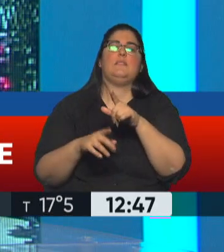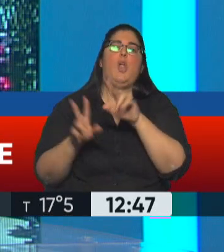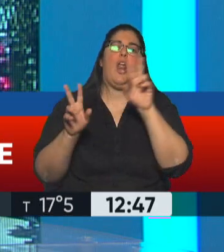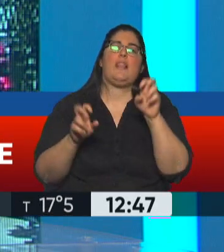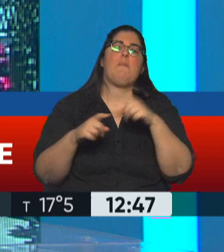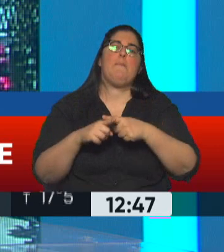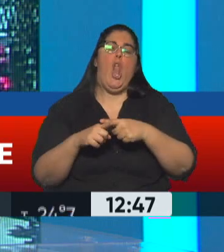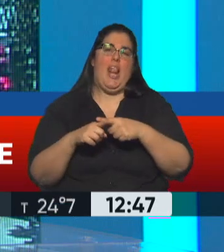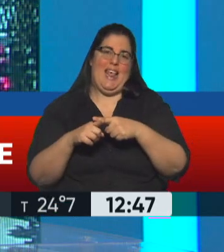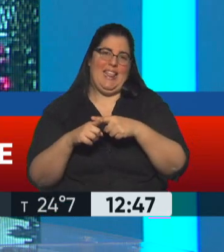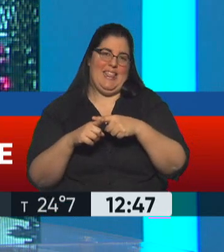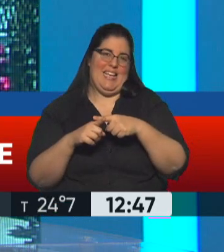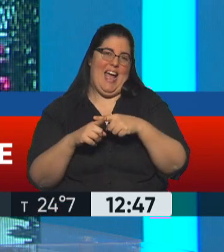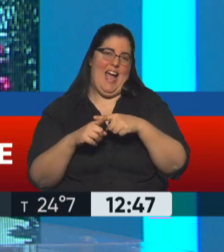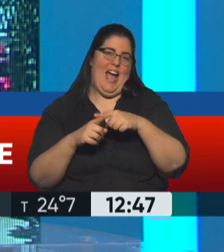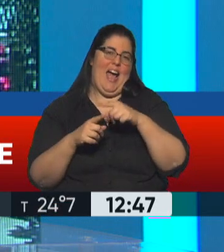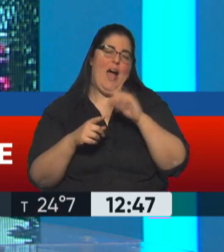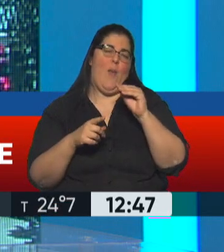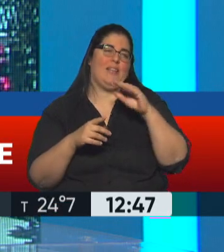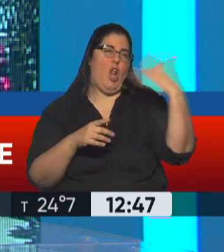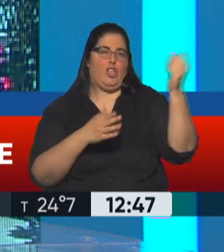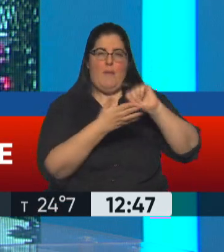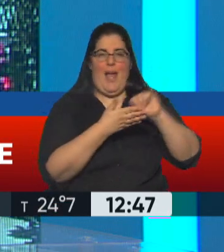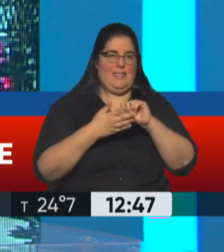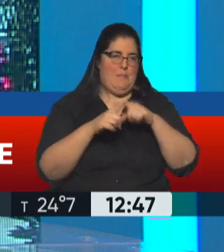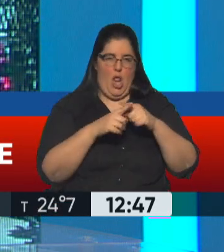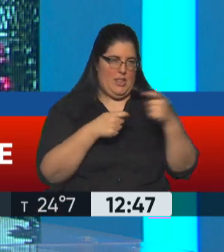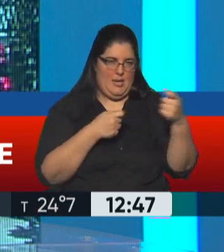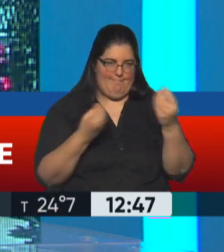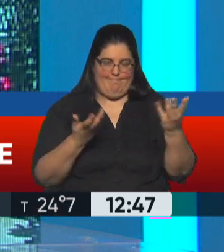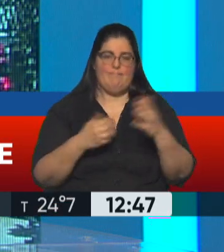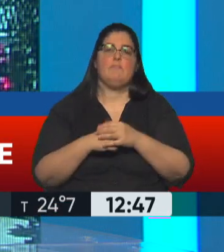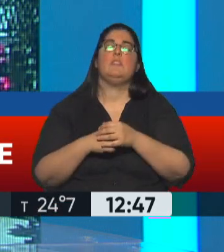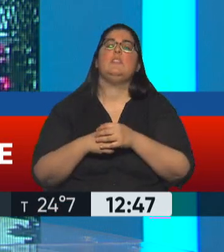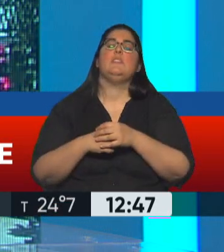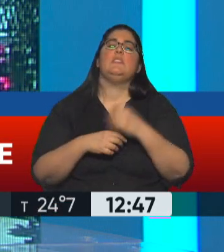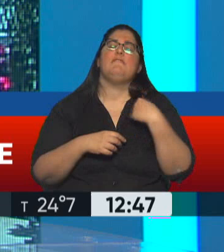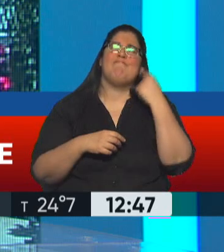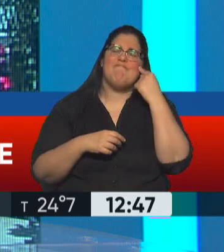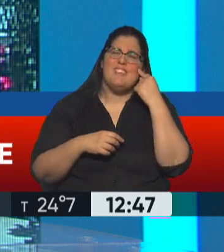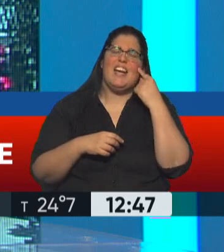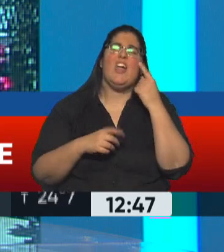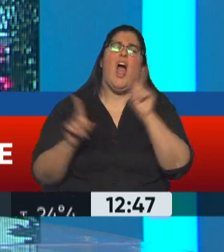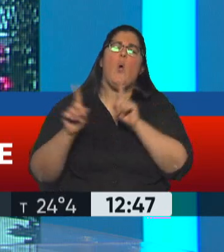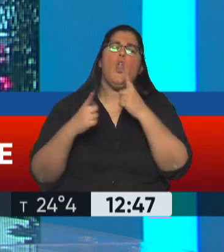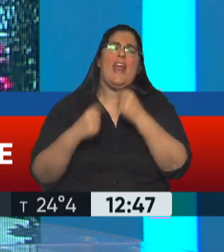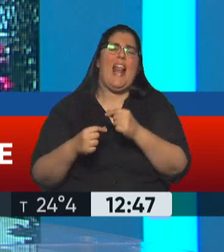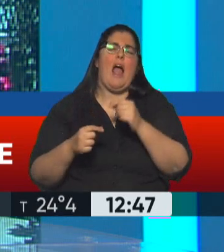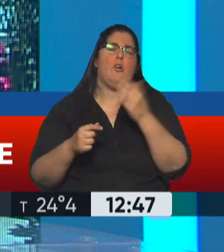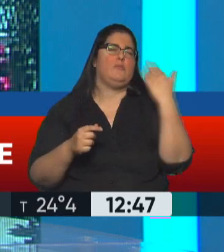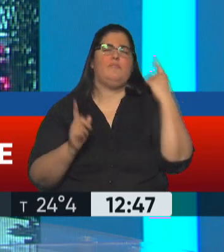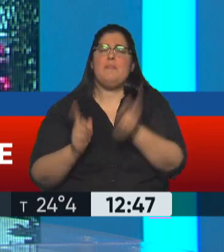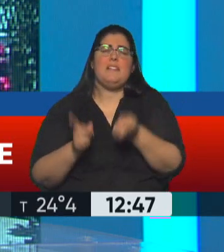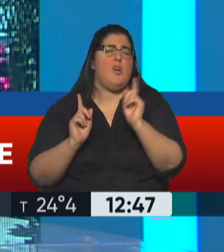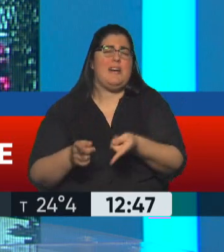materia de política exterior para Brasil. Pero creo que se pueden dividir algunos reclamos históricos, algunos reclamos